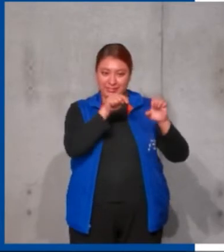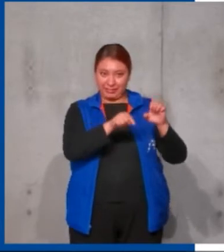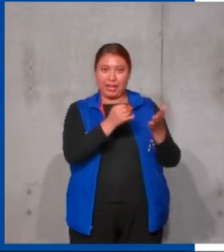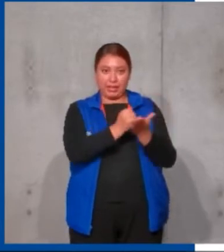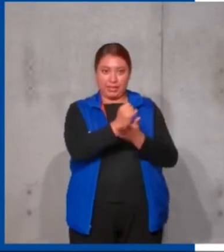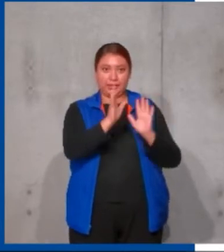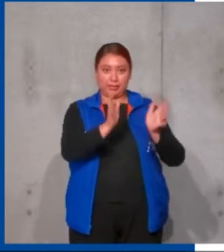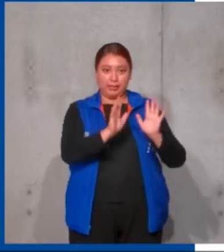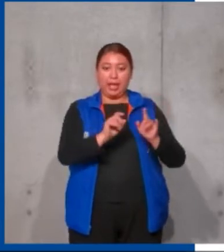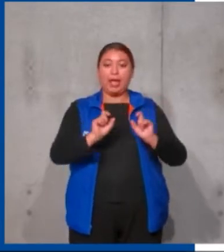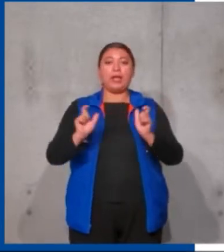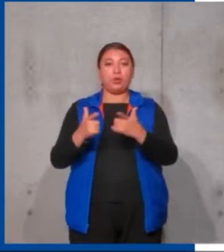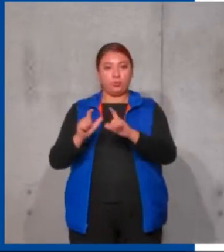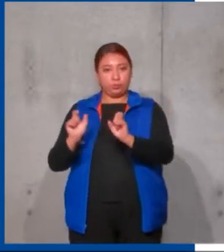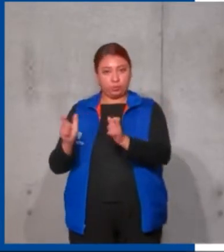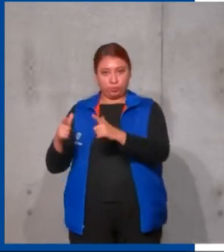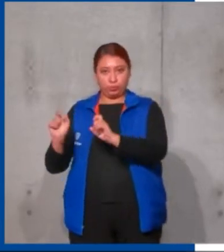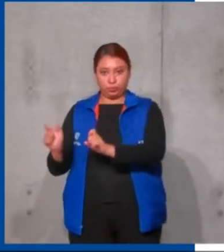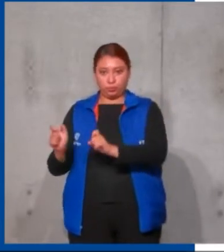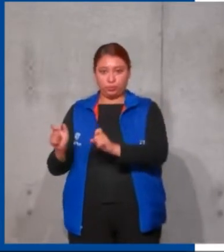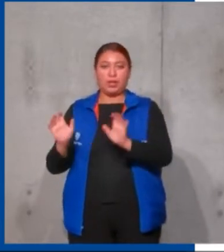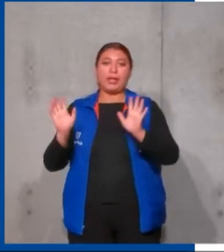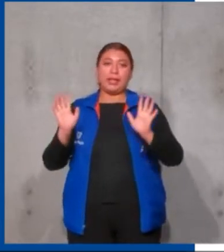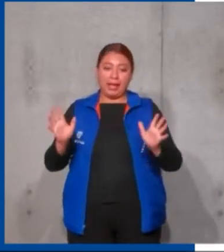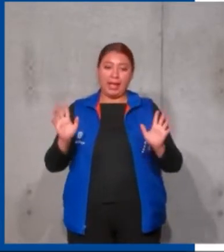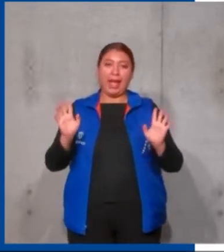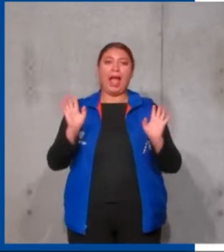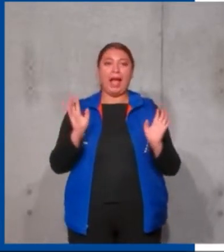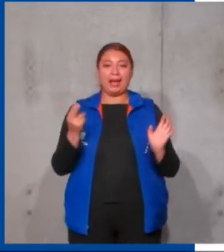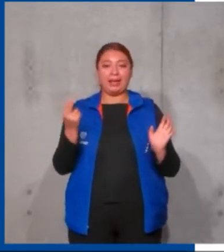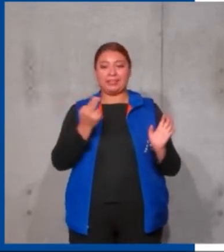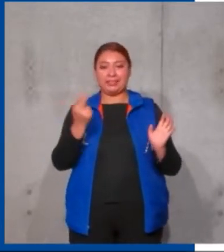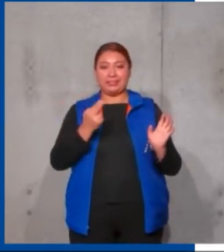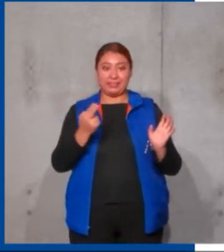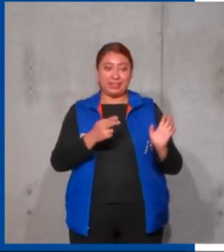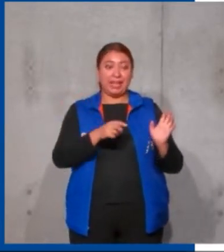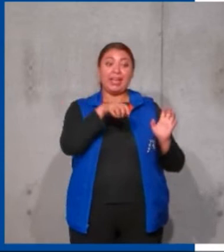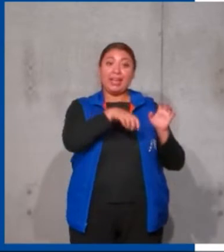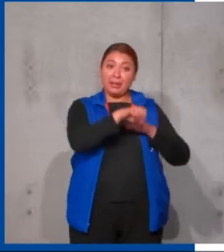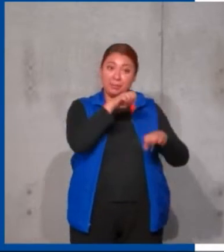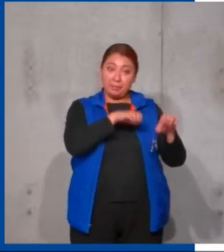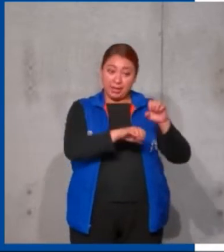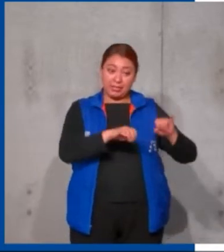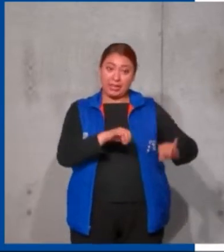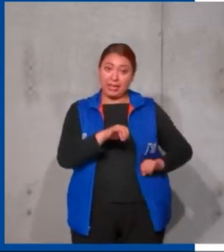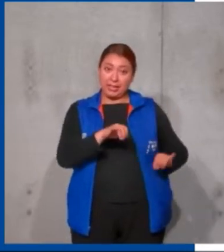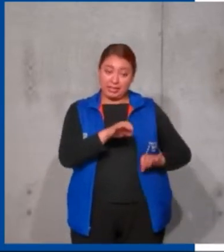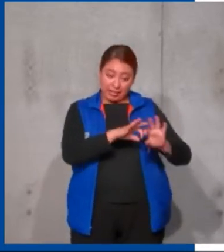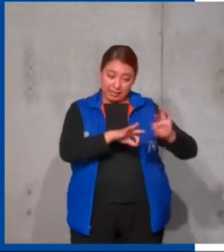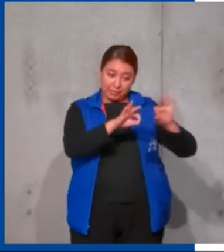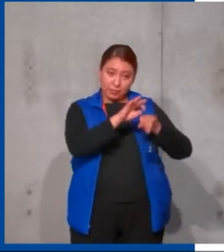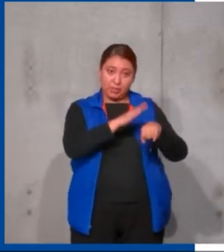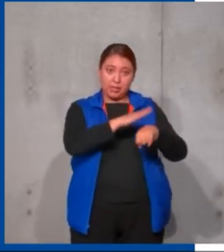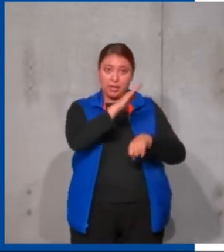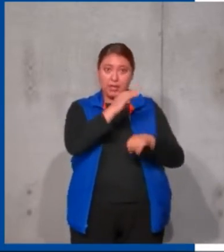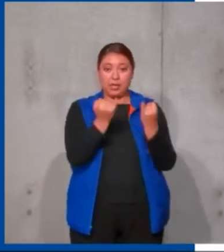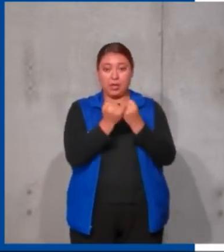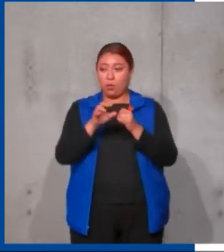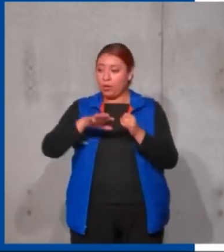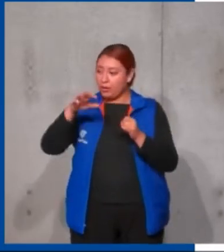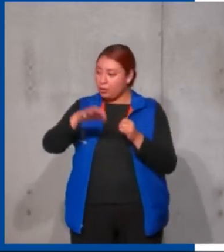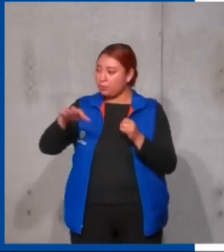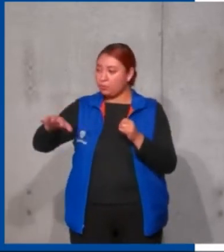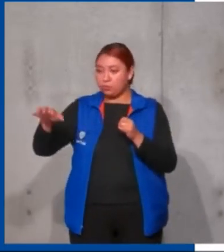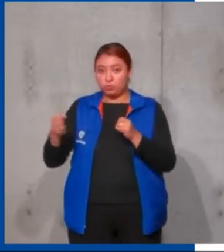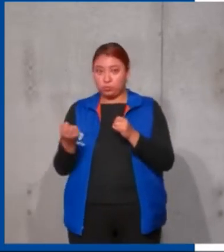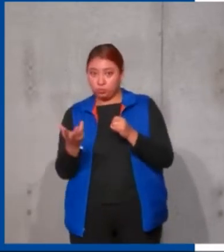también para los grupos de interés. Entonces se hace el cruce entre el interés de la empresa y el interés de los